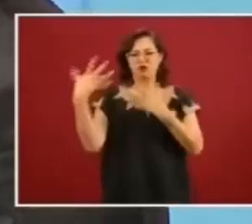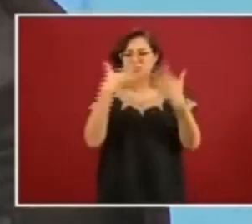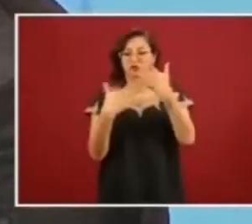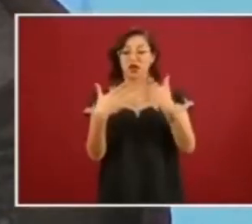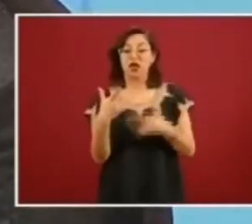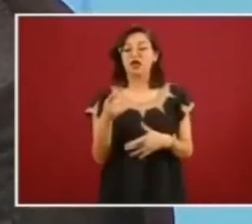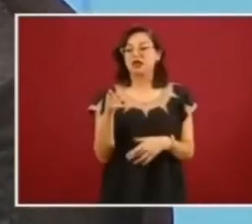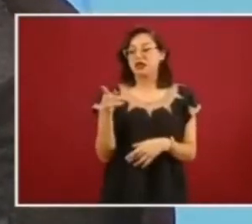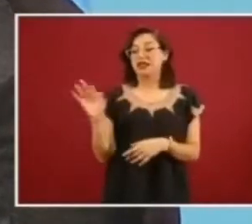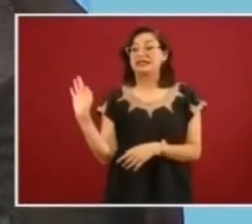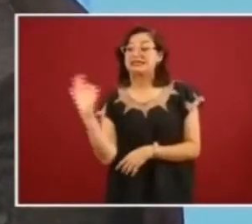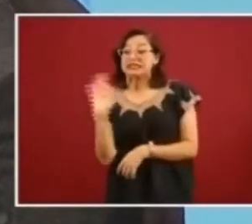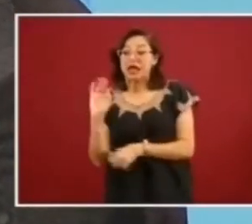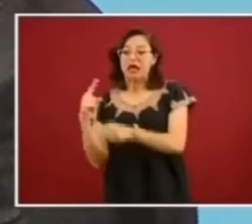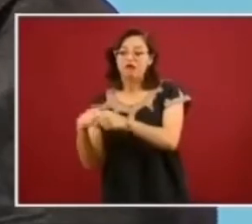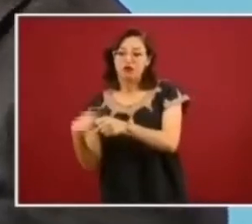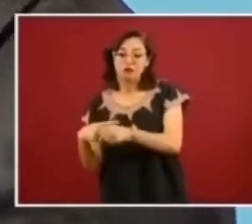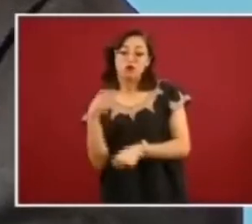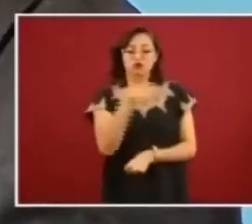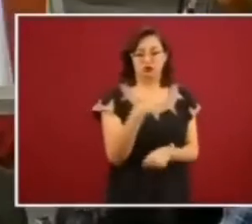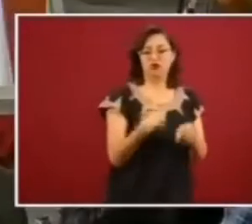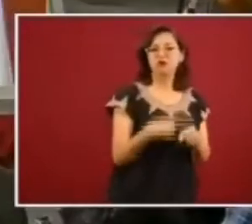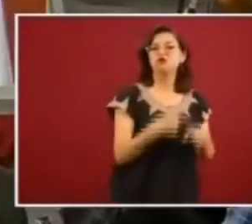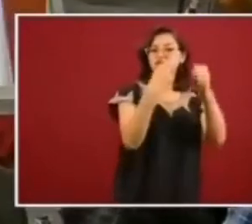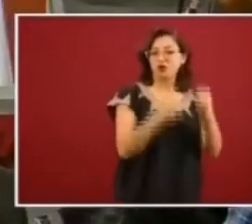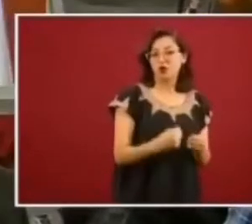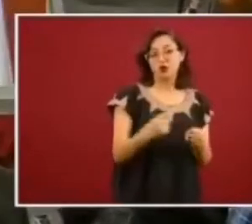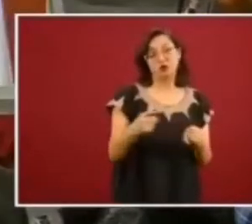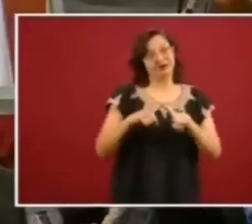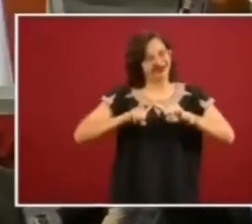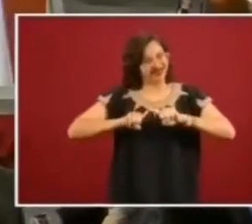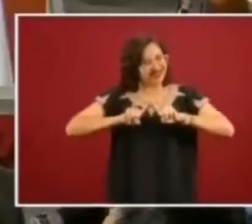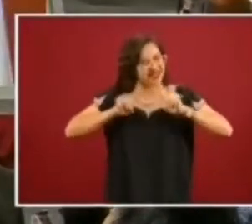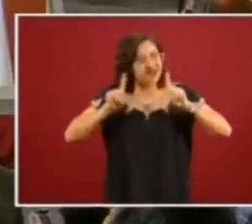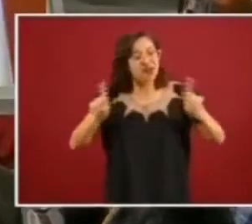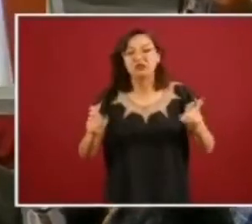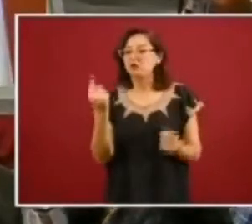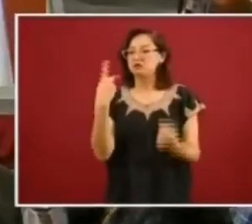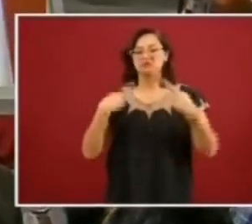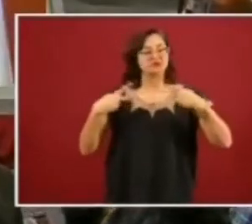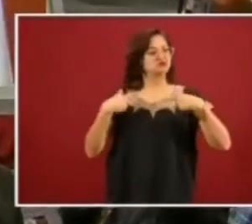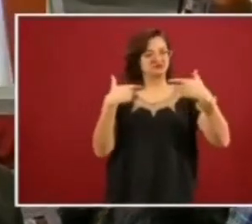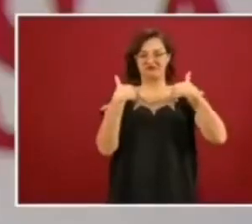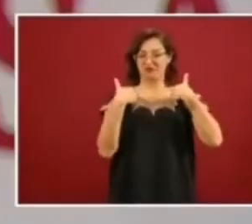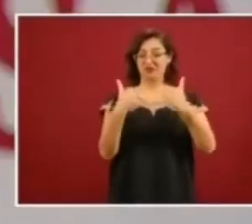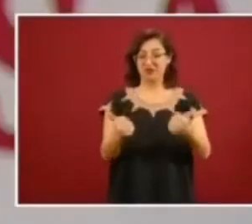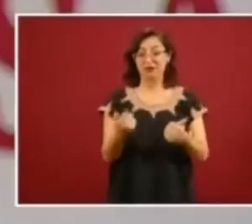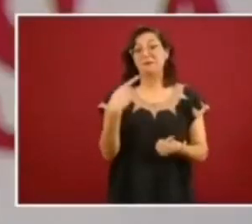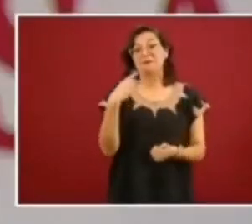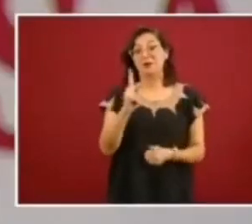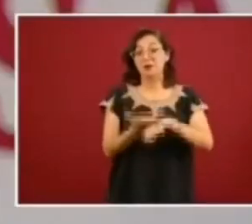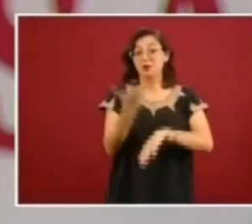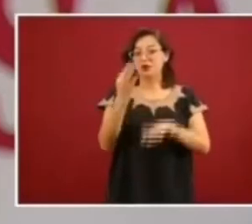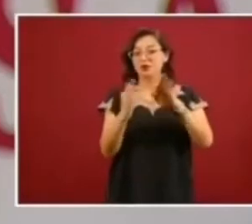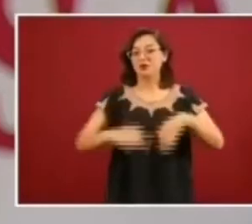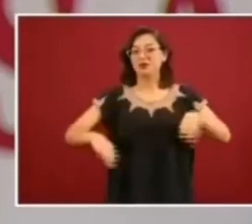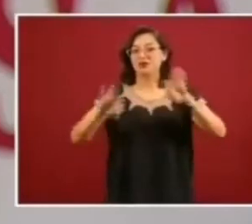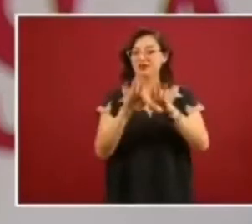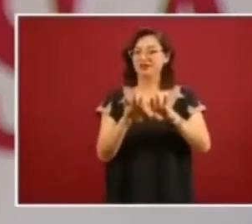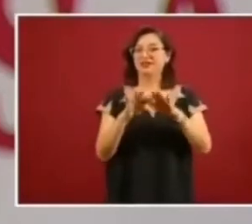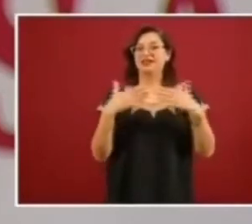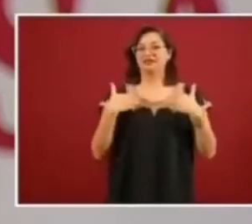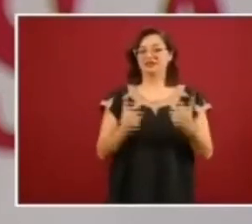casos sospechosos y casos confirmados. La diferencia es básicamente relevante para el manejo de la información, pero